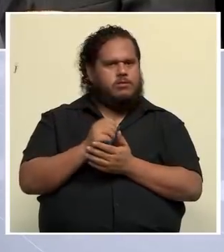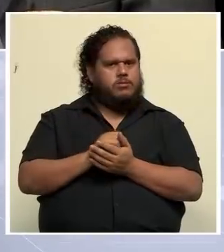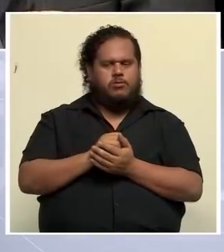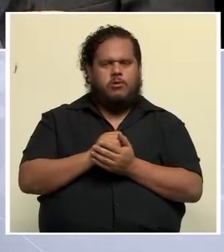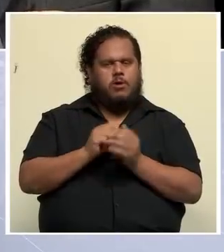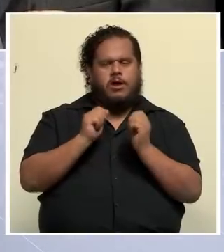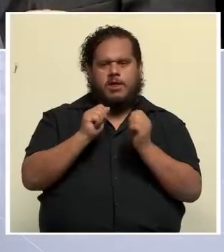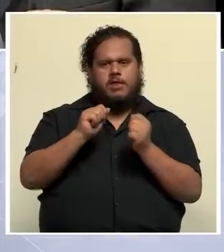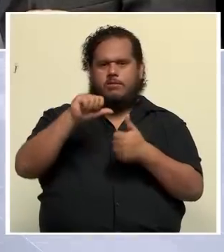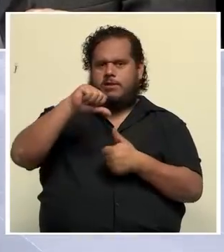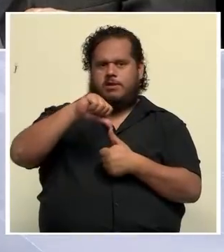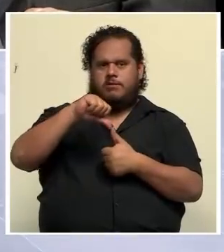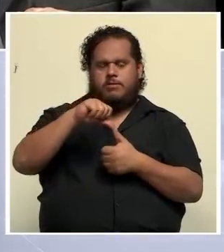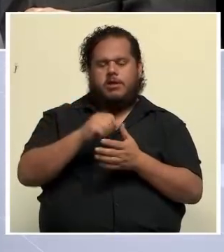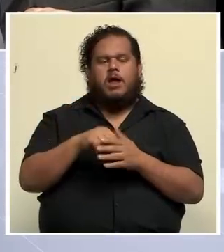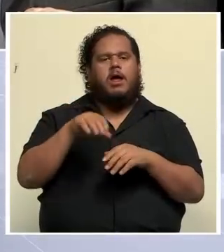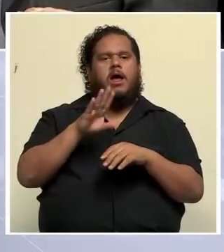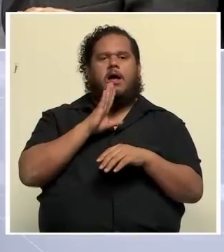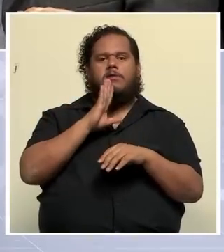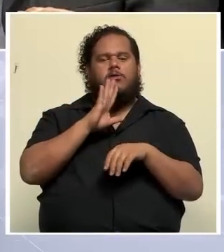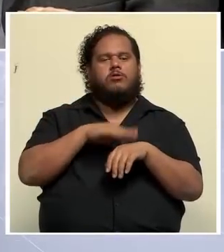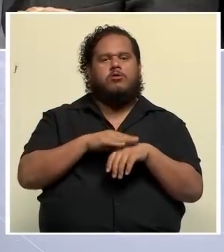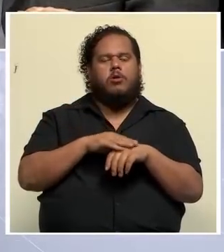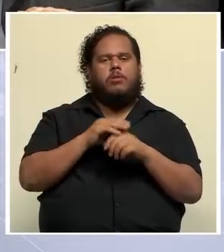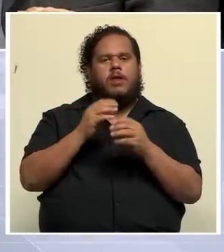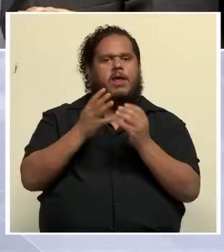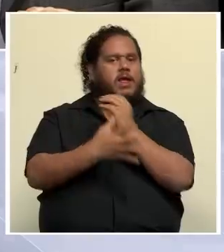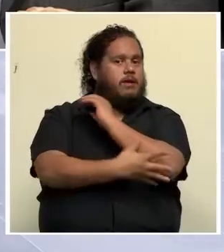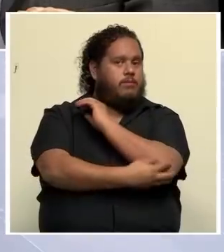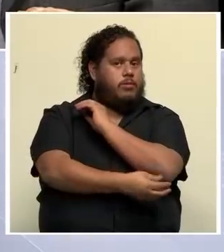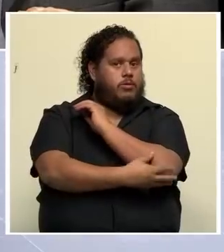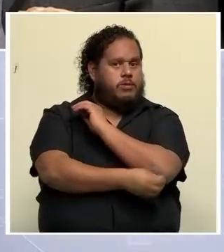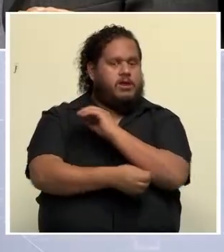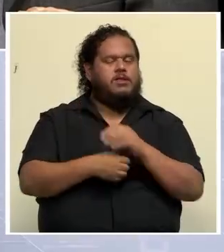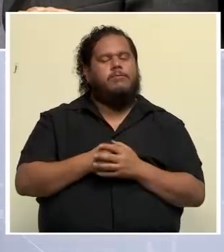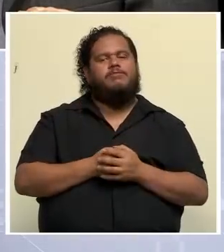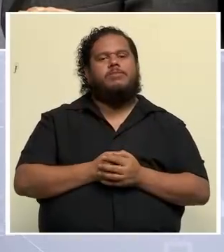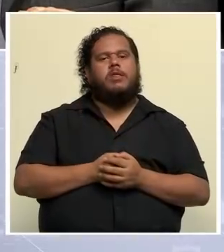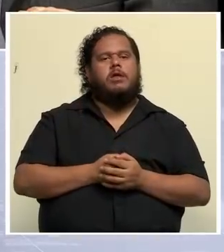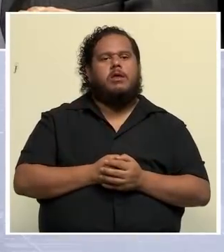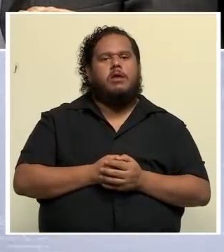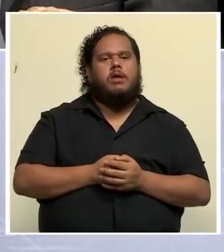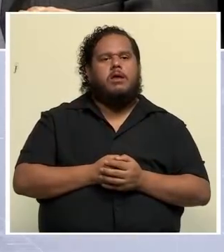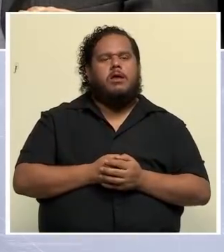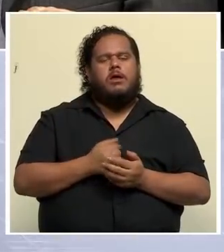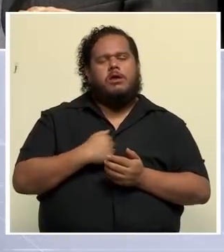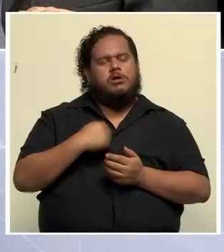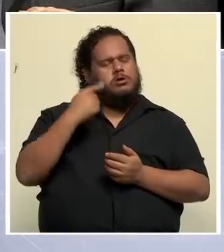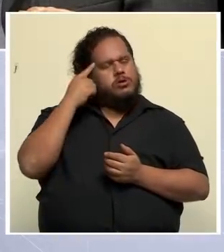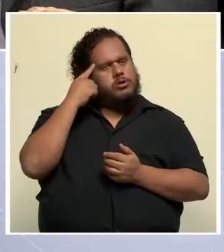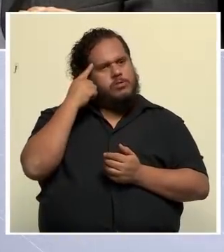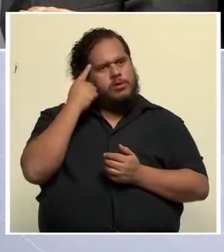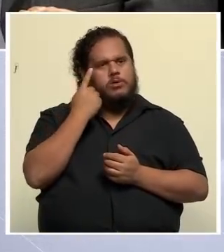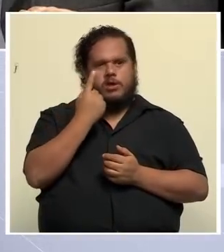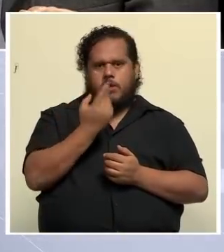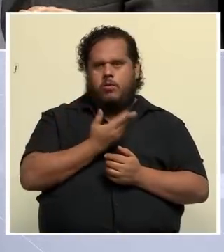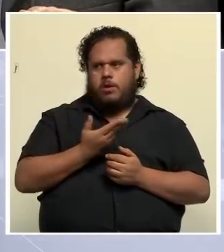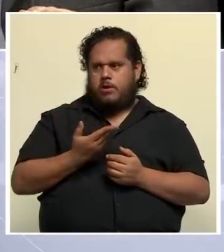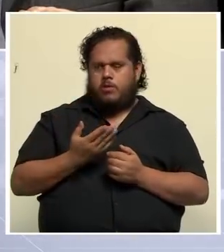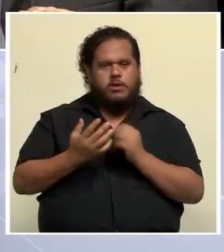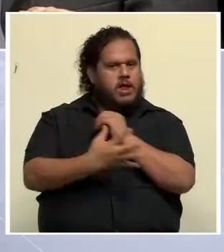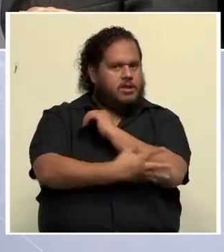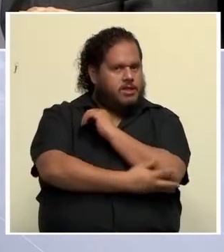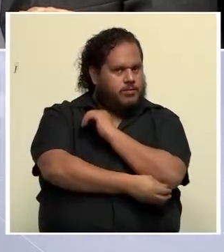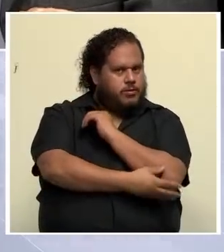de Costa Rica, sobre pobreza. Yo pienso, don Álvaro, que una cosa es la pobreza